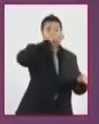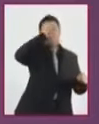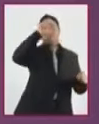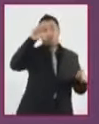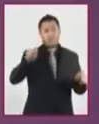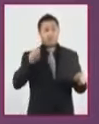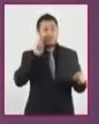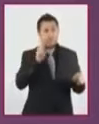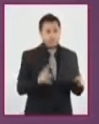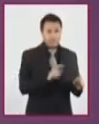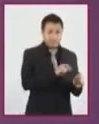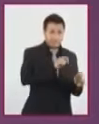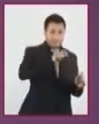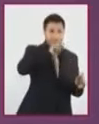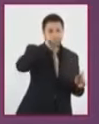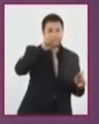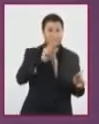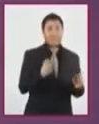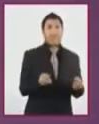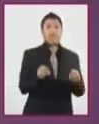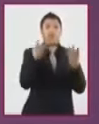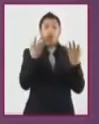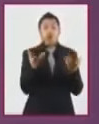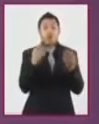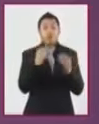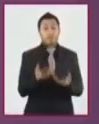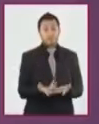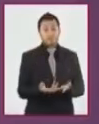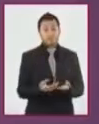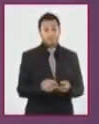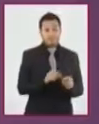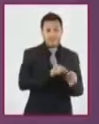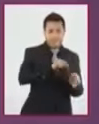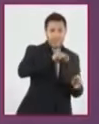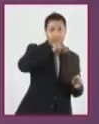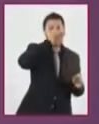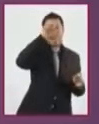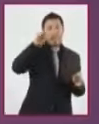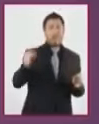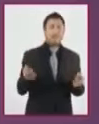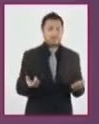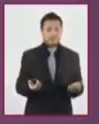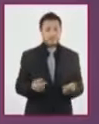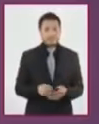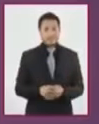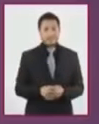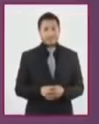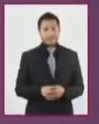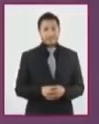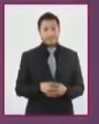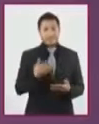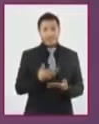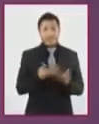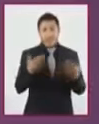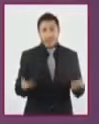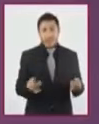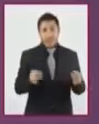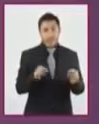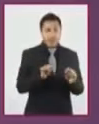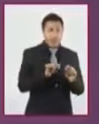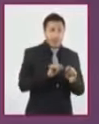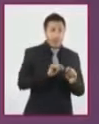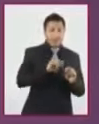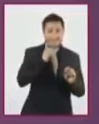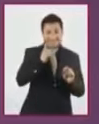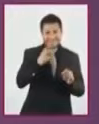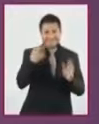Midan la línea punteada que trazaron para conocer la distancia que recorrió la grúa. Ahora coloquen la cinta métrica en